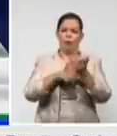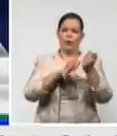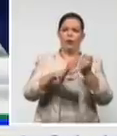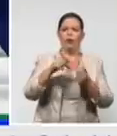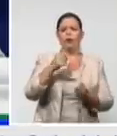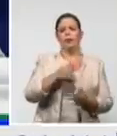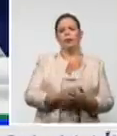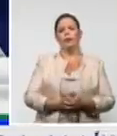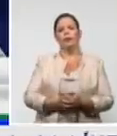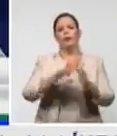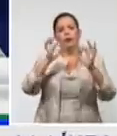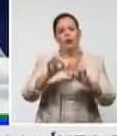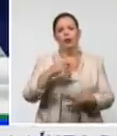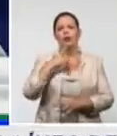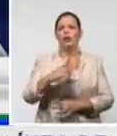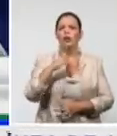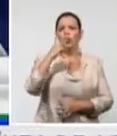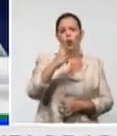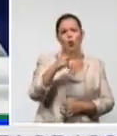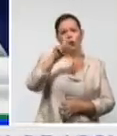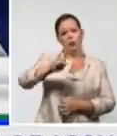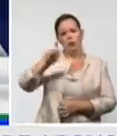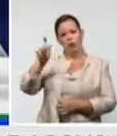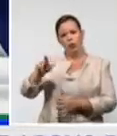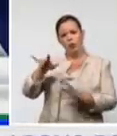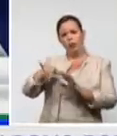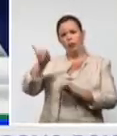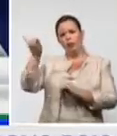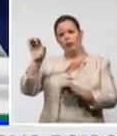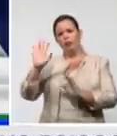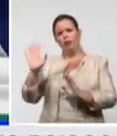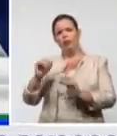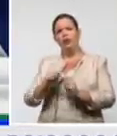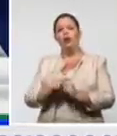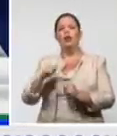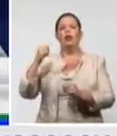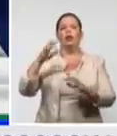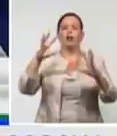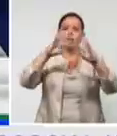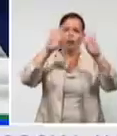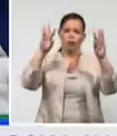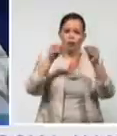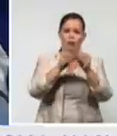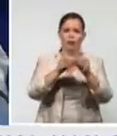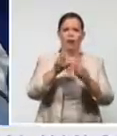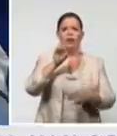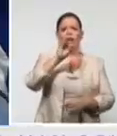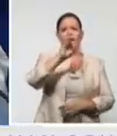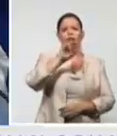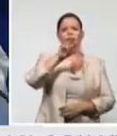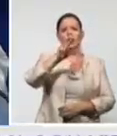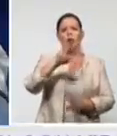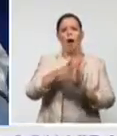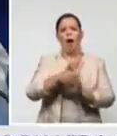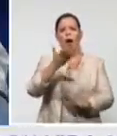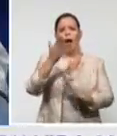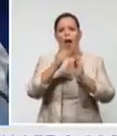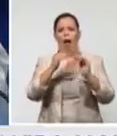2 personas que se evacuaron y se acumulan con las 72 altas que acabamos de